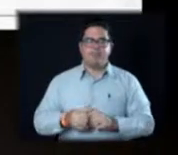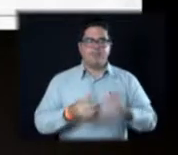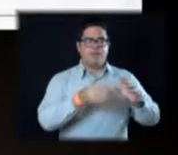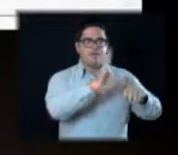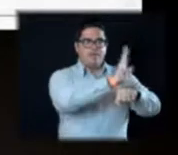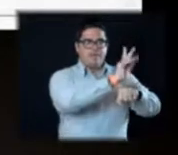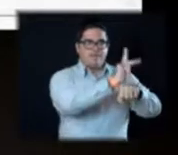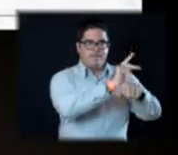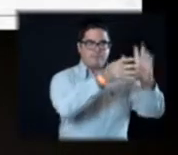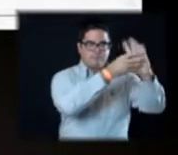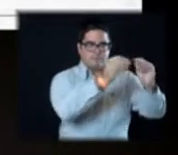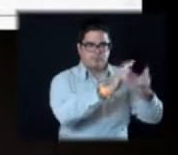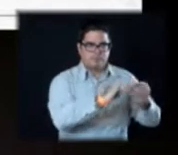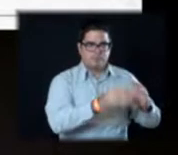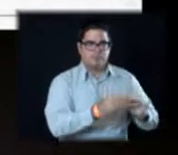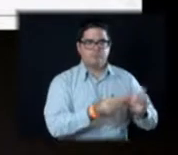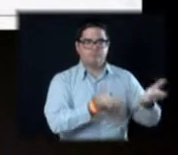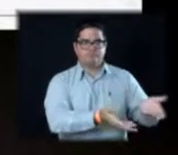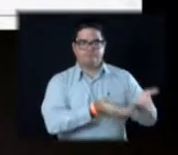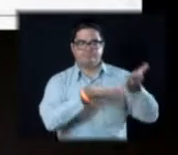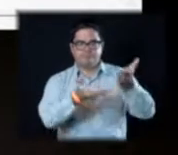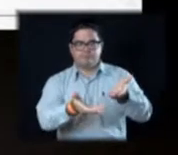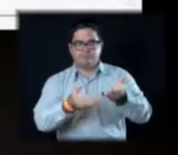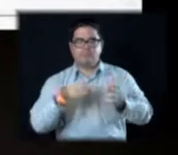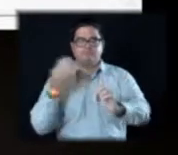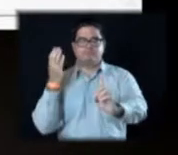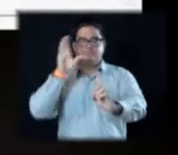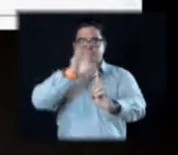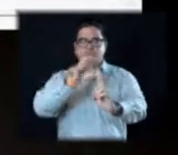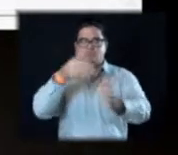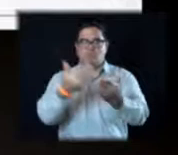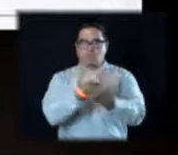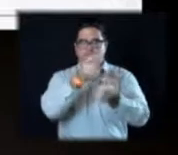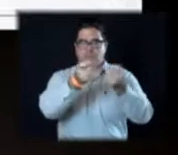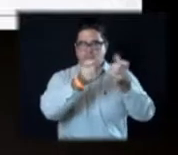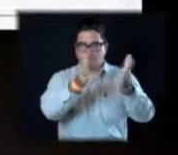centralizado a las cuentas, a la información sobre cuentas bancarias.